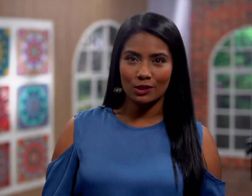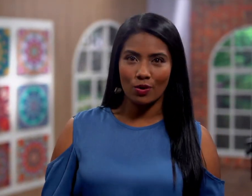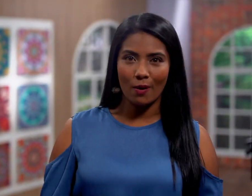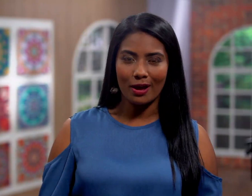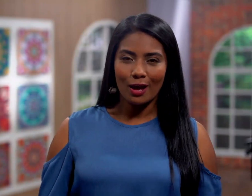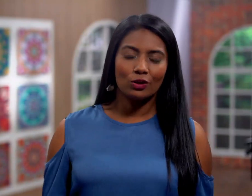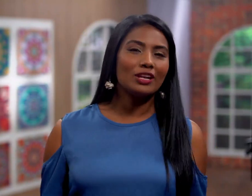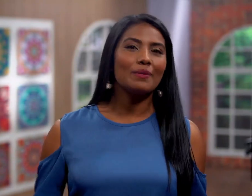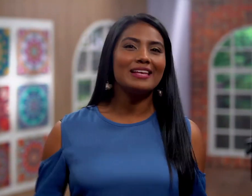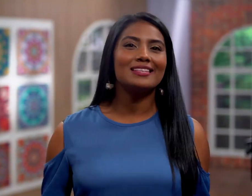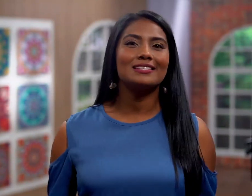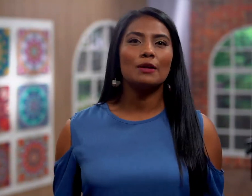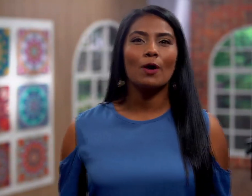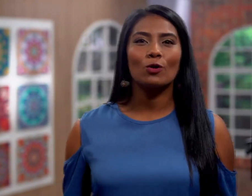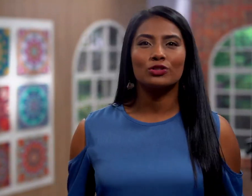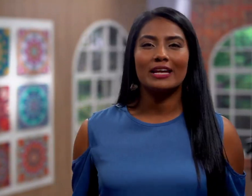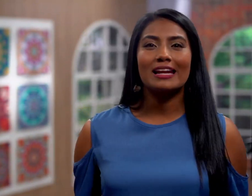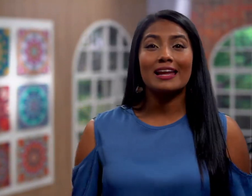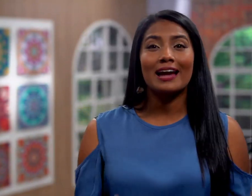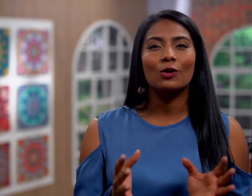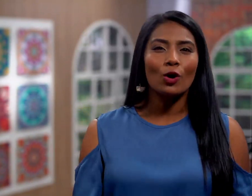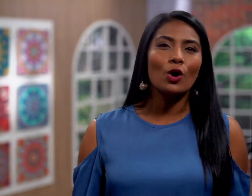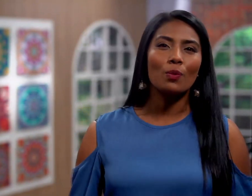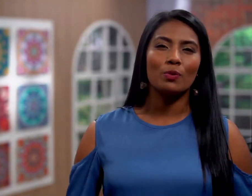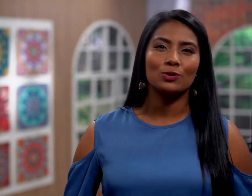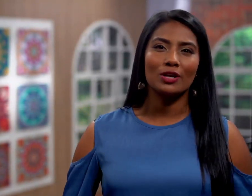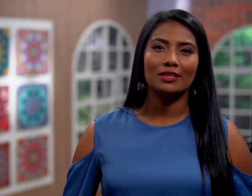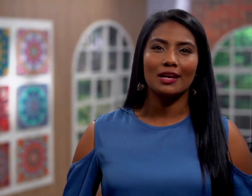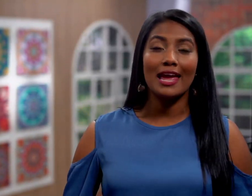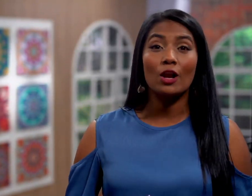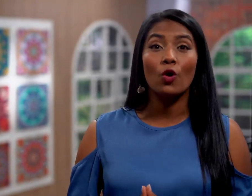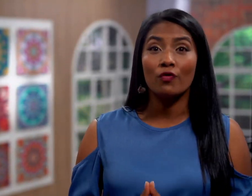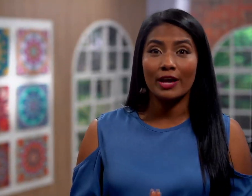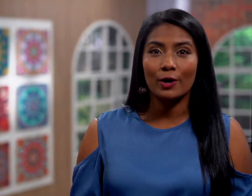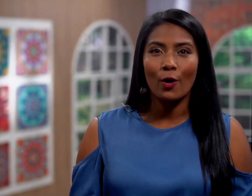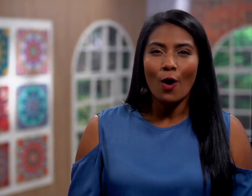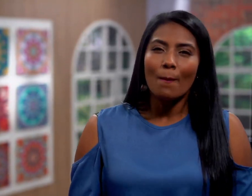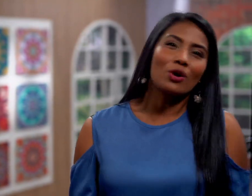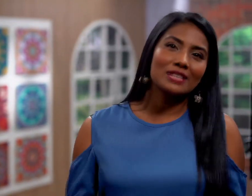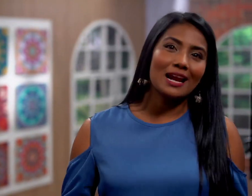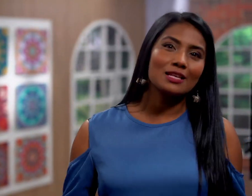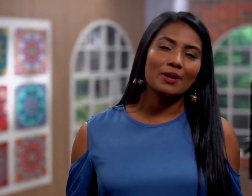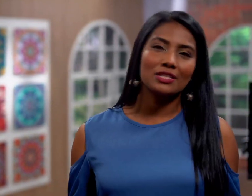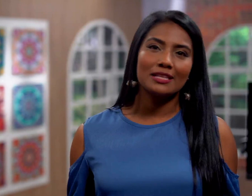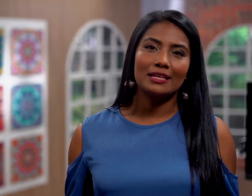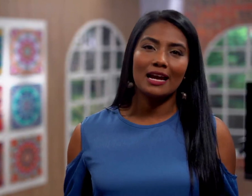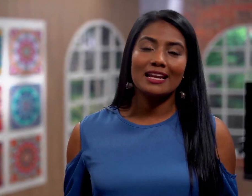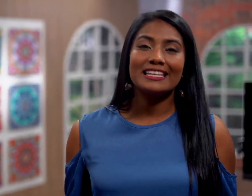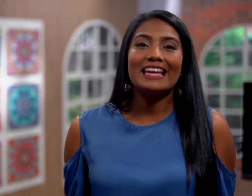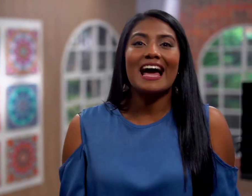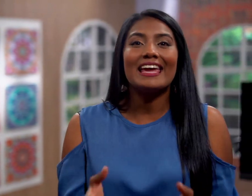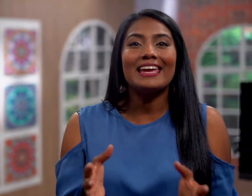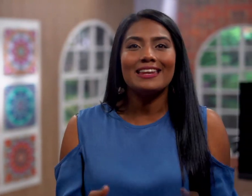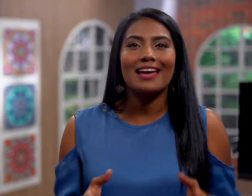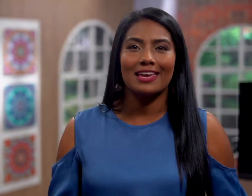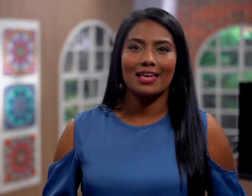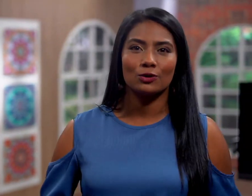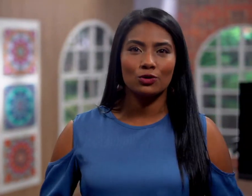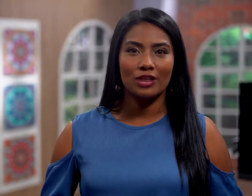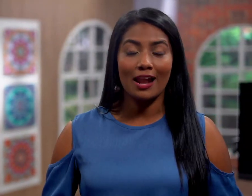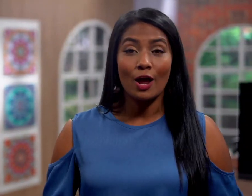2019 donde la ministra silvia con saint recalcó el compromiso que tiene el gobierno por cerrar las brechas digitales y la